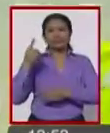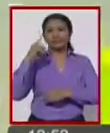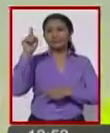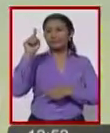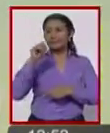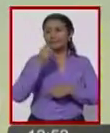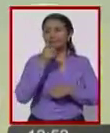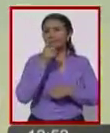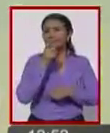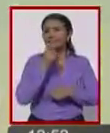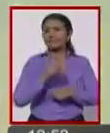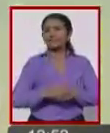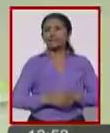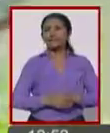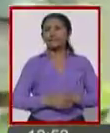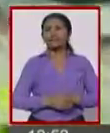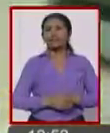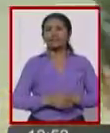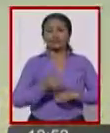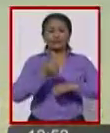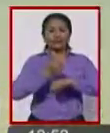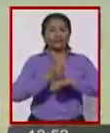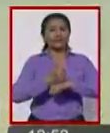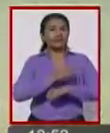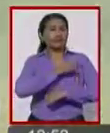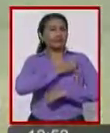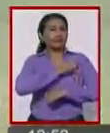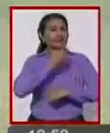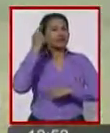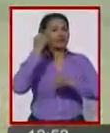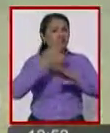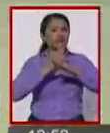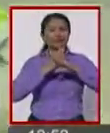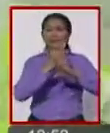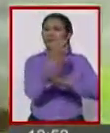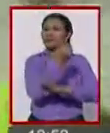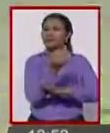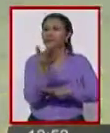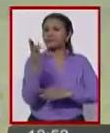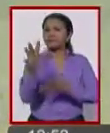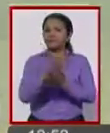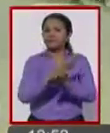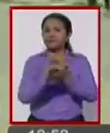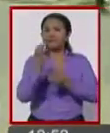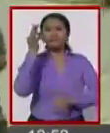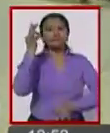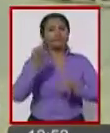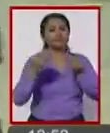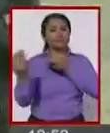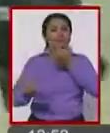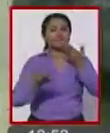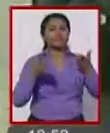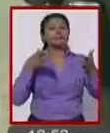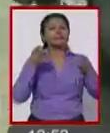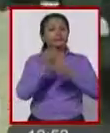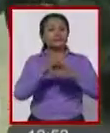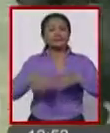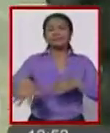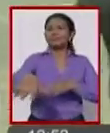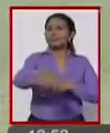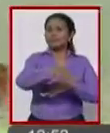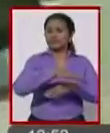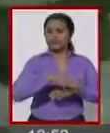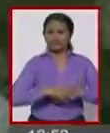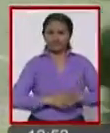por quienes se encontraban ahí, también por efectivos policiales, para evitar algún tipo de catástrofe si es que las llamas llegasen a extenderse